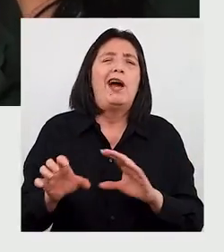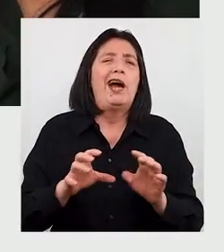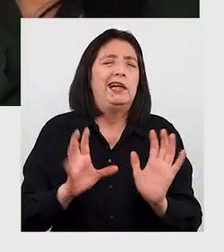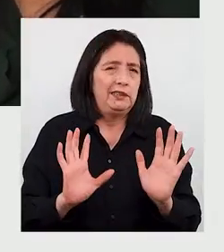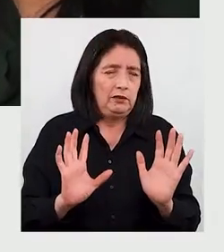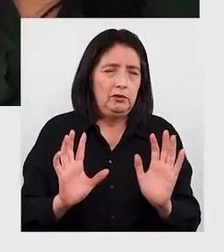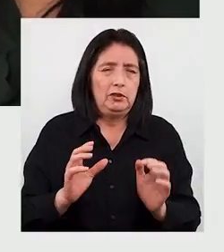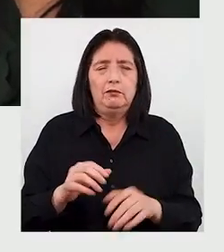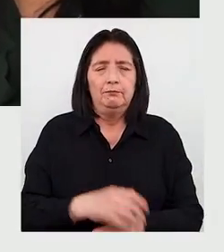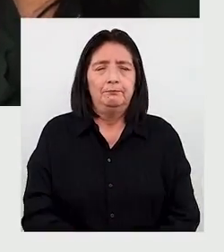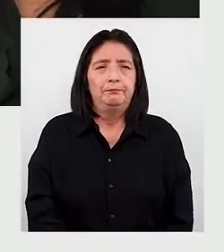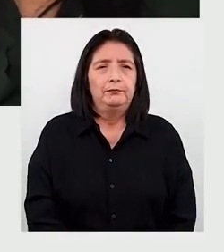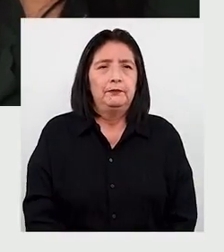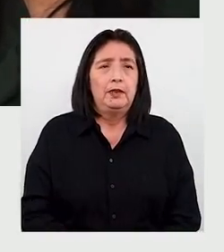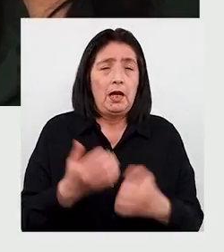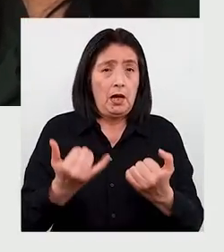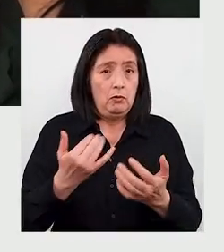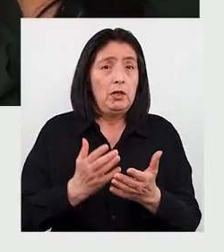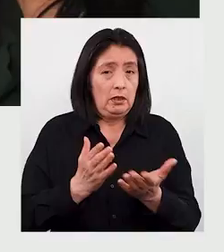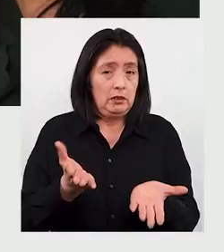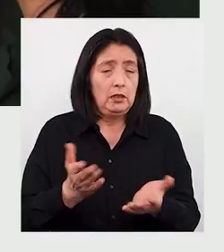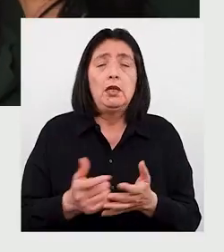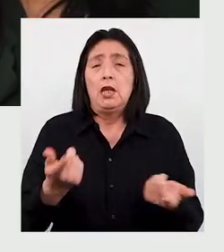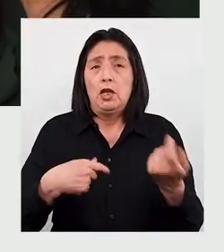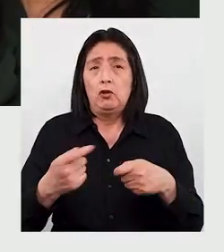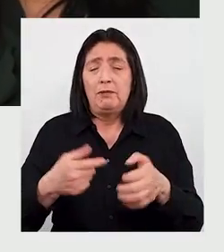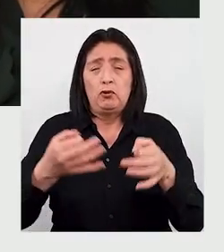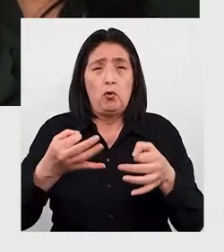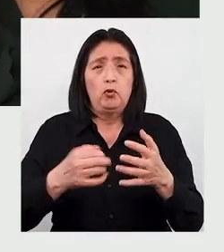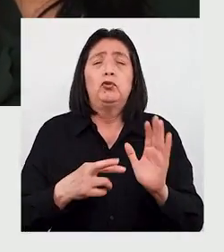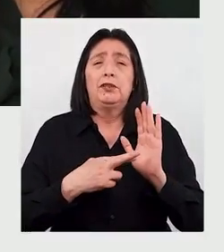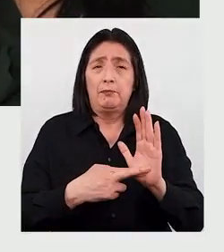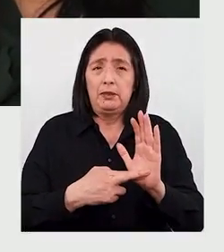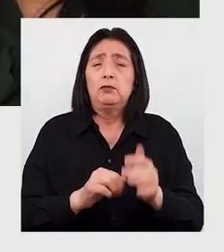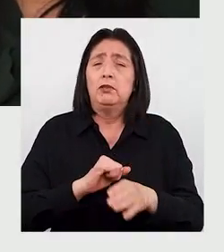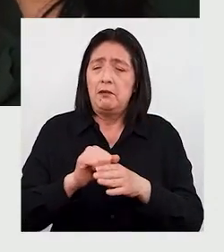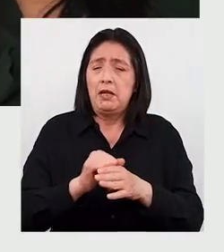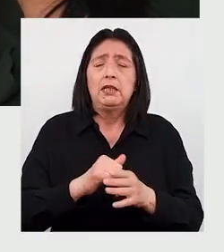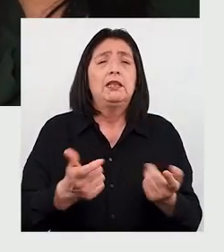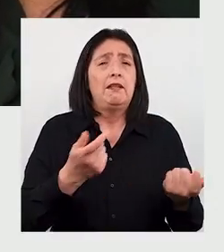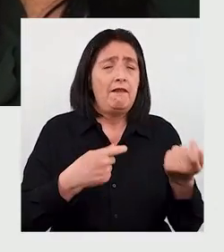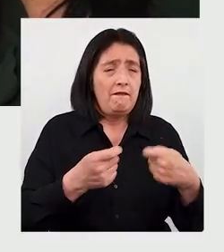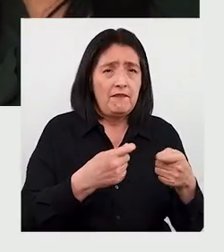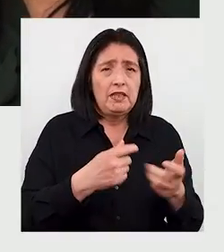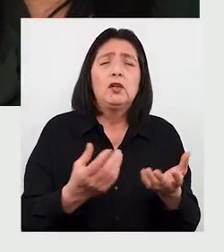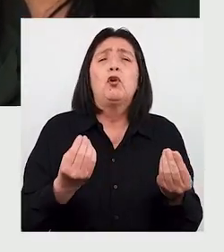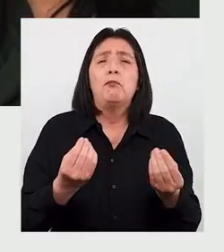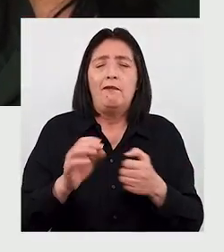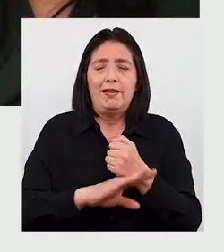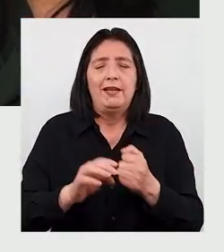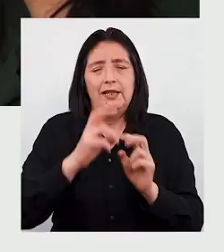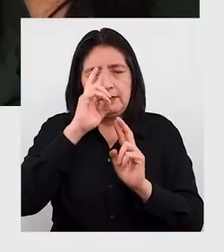cuales fue elaborado. En esa línea, el comercio justo representa una práctica comercial basada